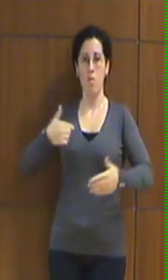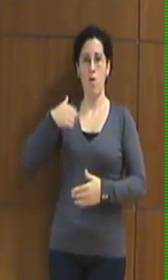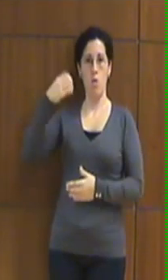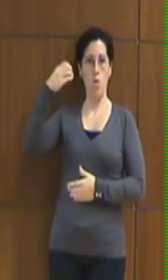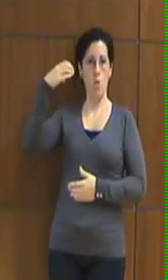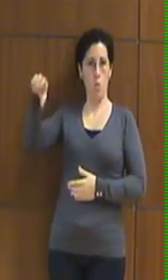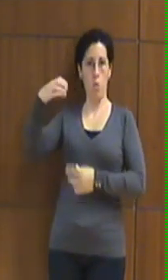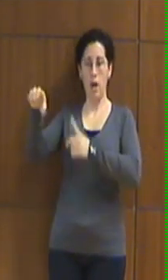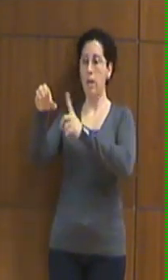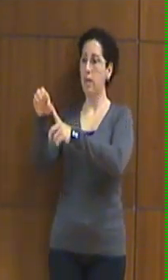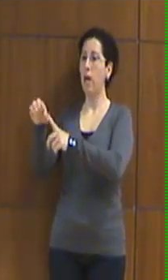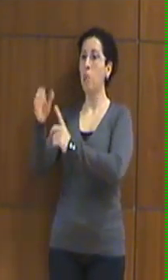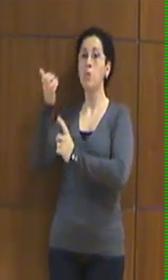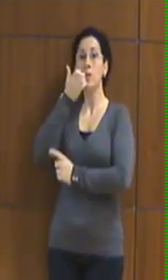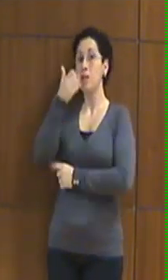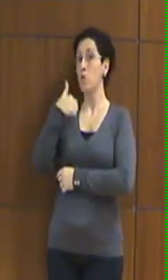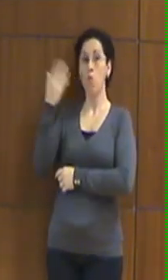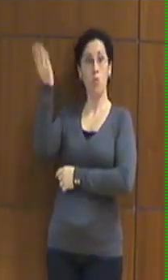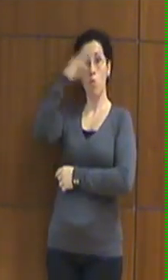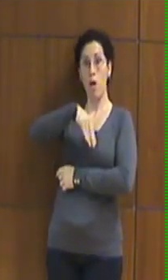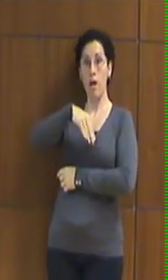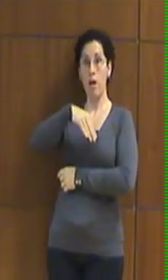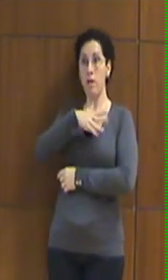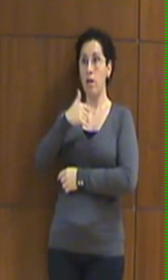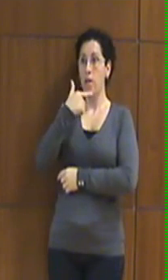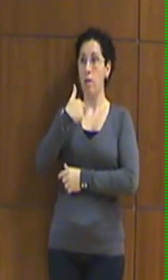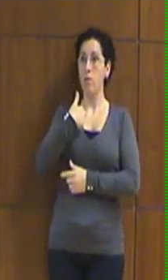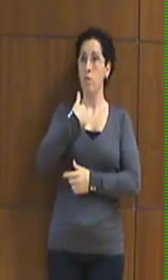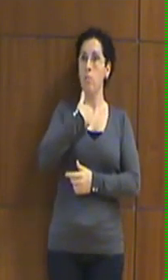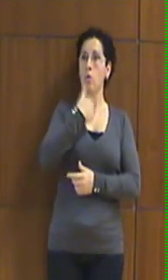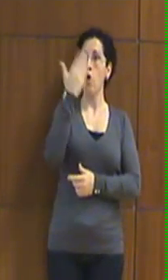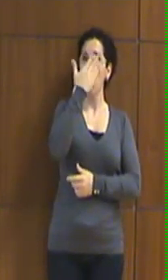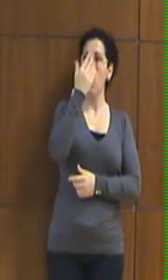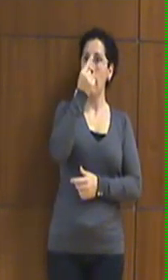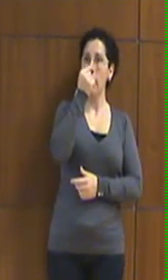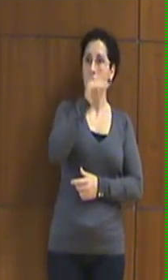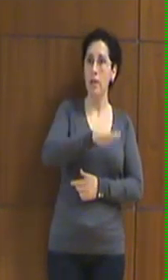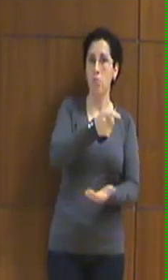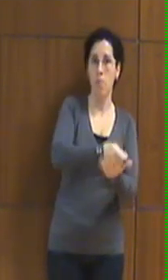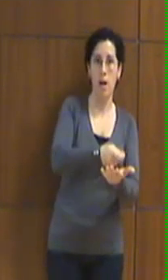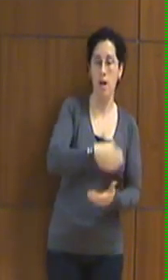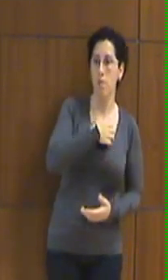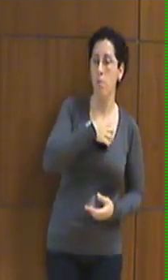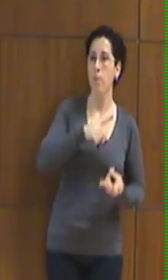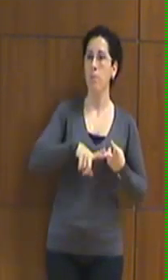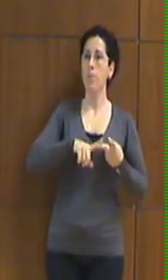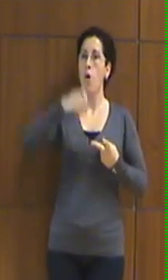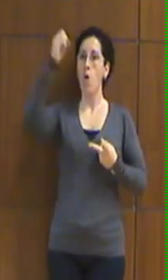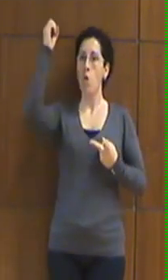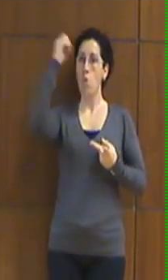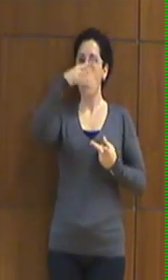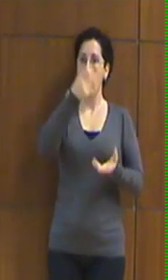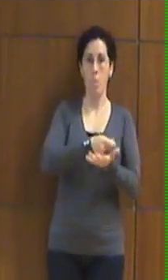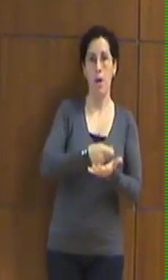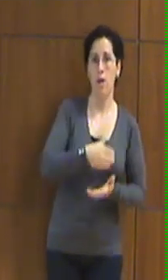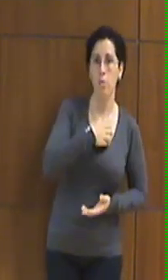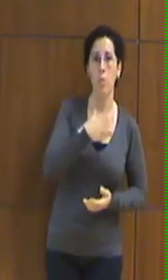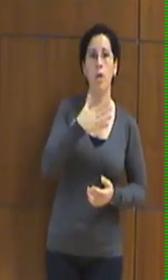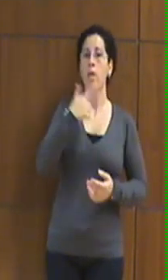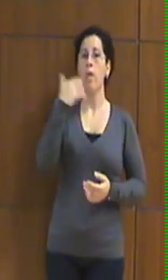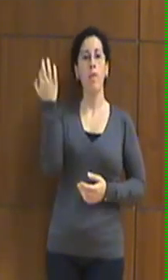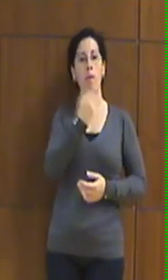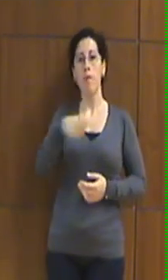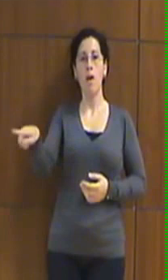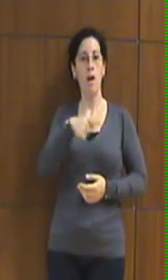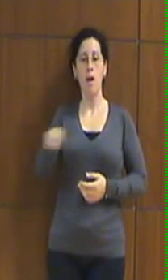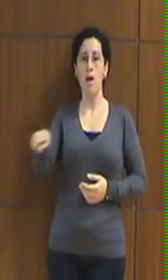en el colegio, o pagar un recibo de la luz, no, si es que no se puede pagar por taquilla, ¿no? Es que tiene que tener una cuenta y ahí solo